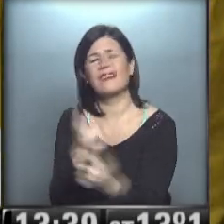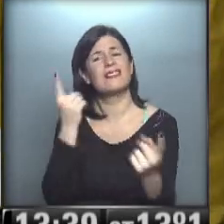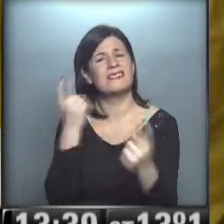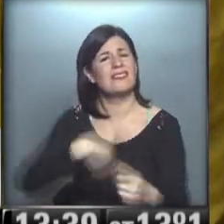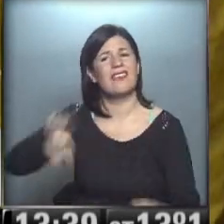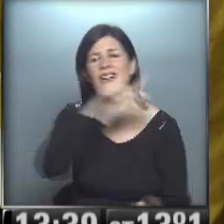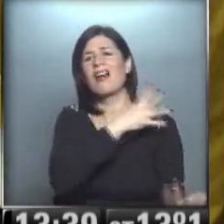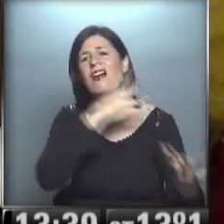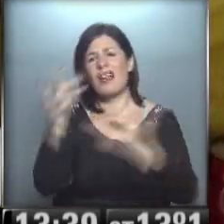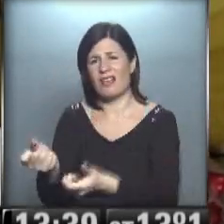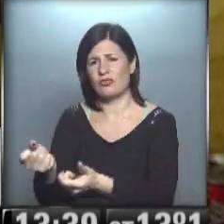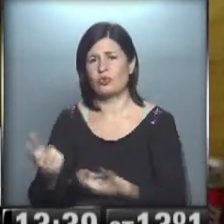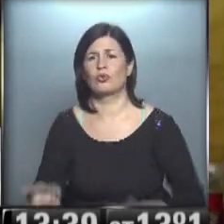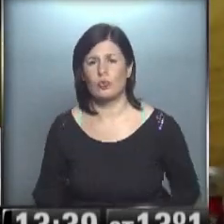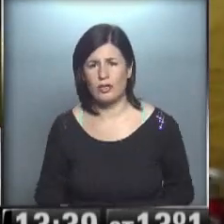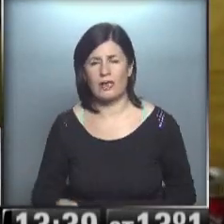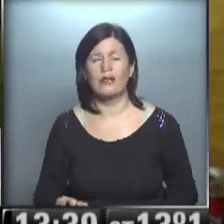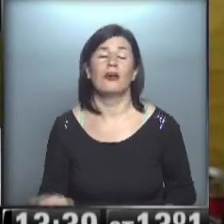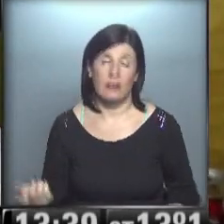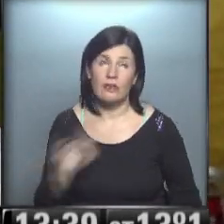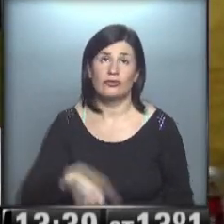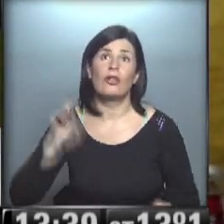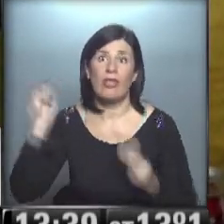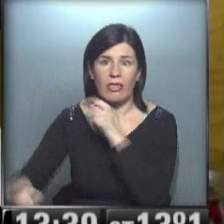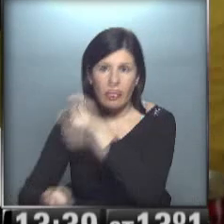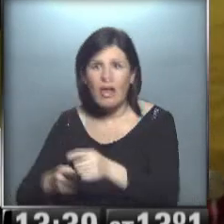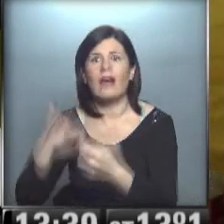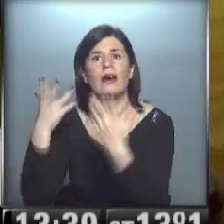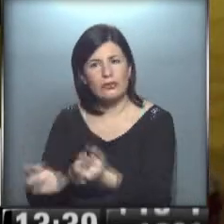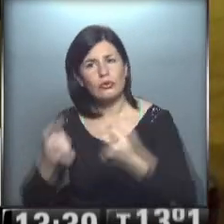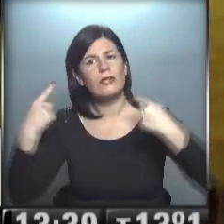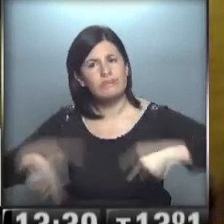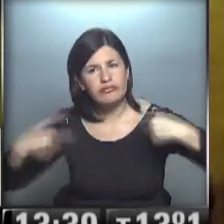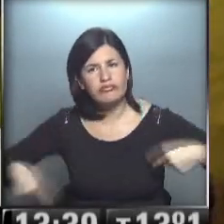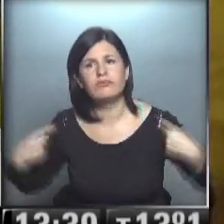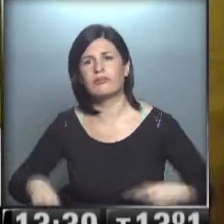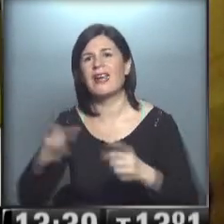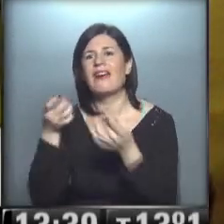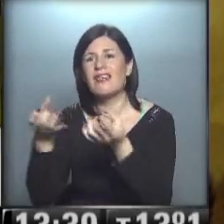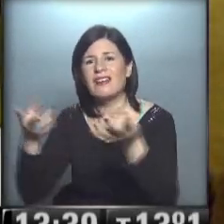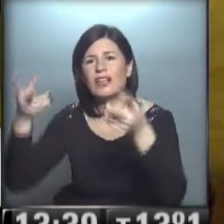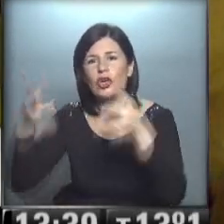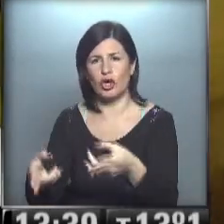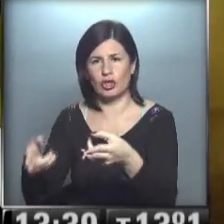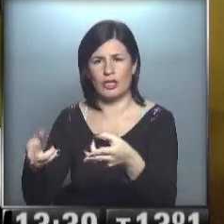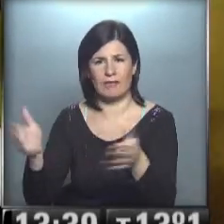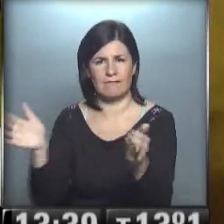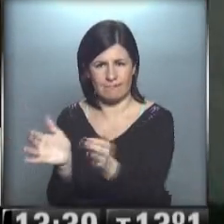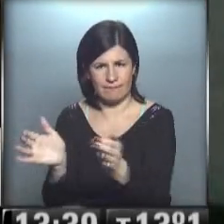entonces esto implica brindar distintos tipos de ayuda para conseguirlo. Y por otro